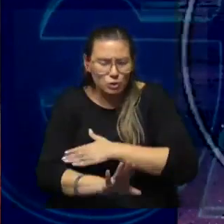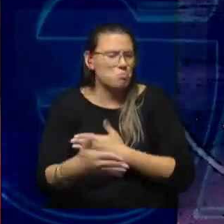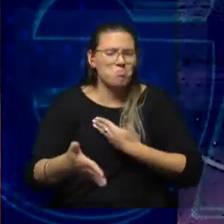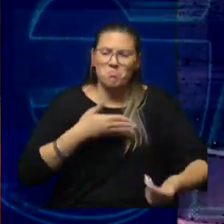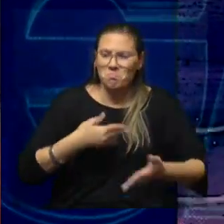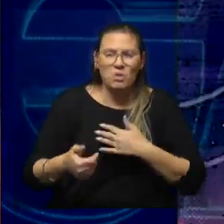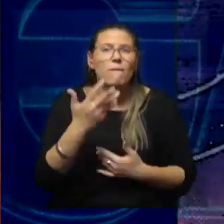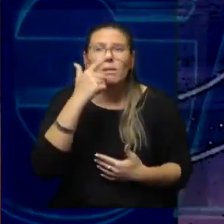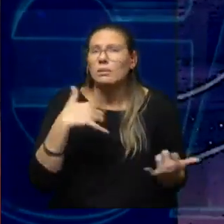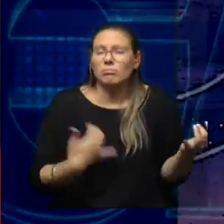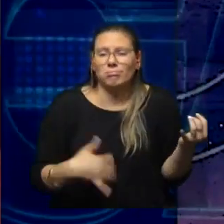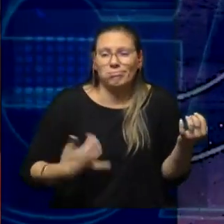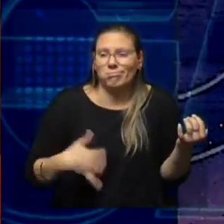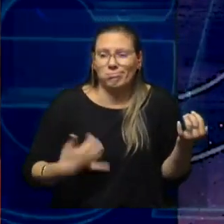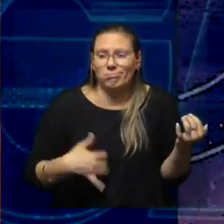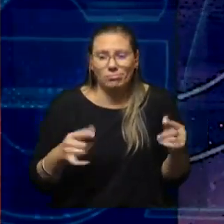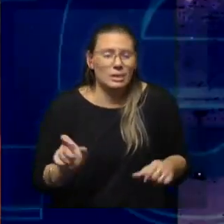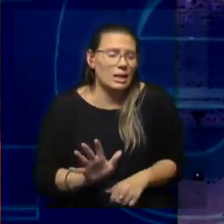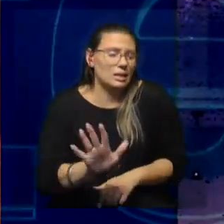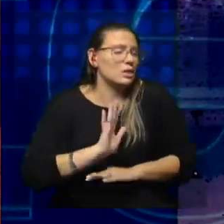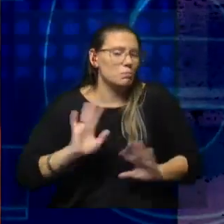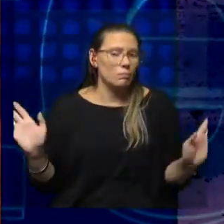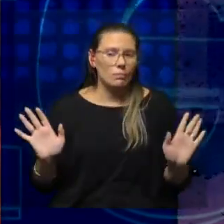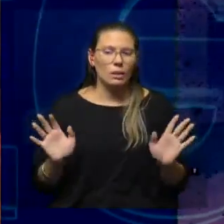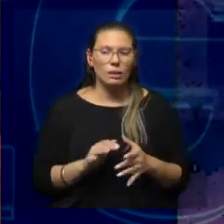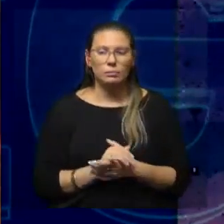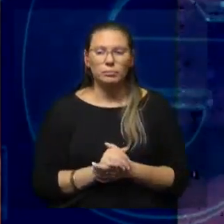Nos encantaba tocar y es lo que hacíamos. Y